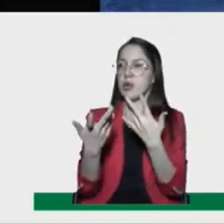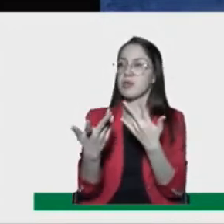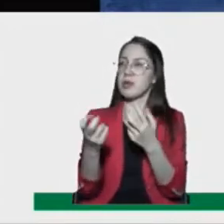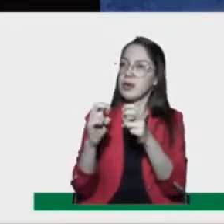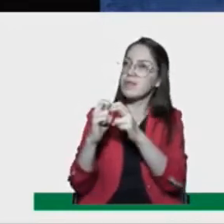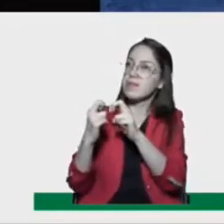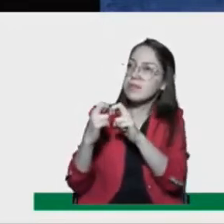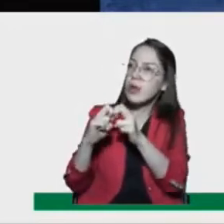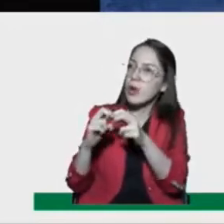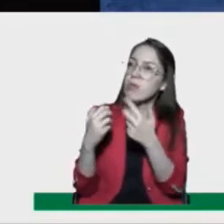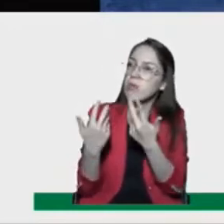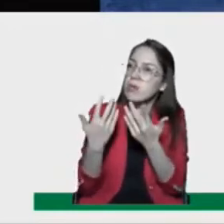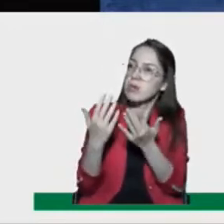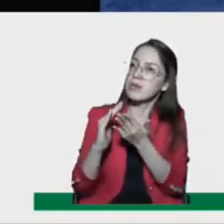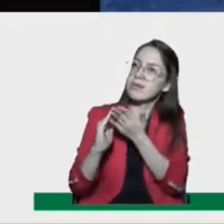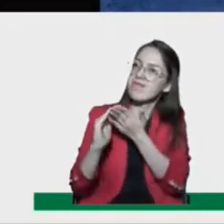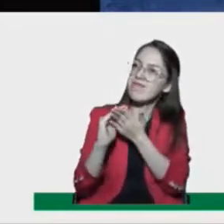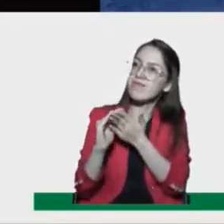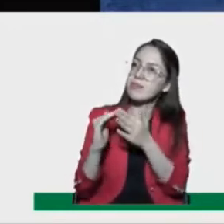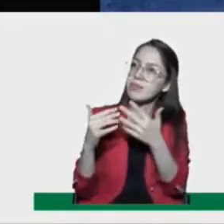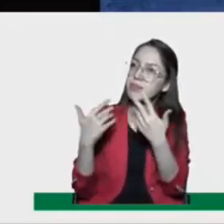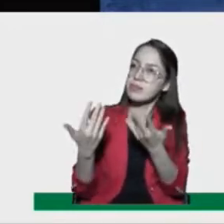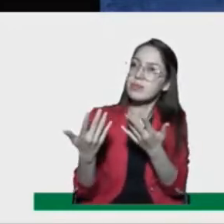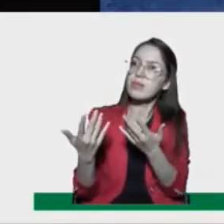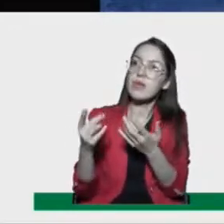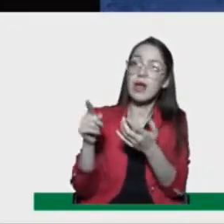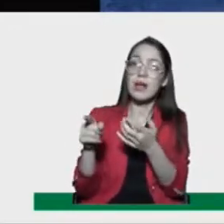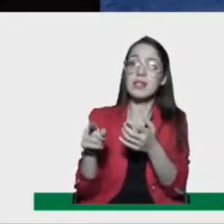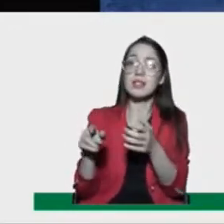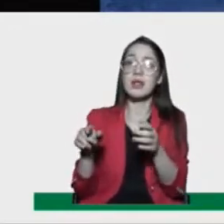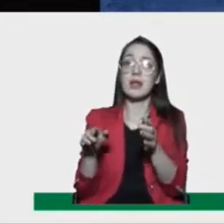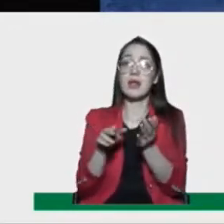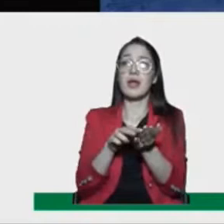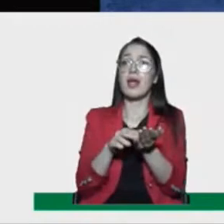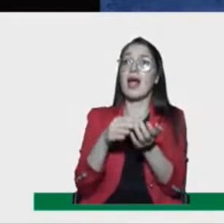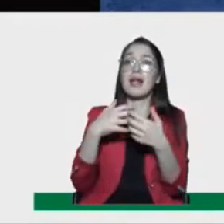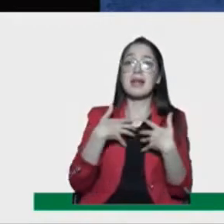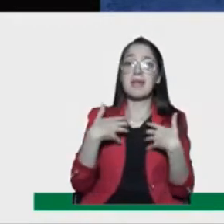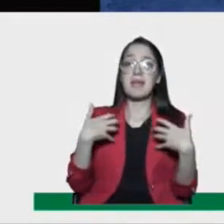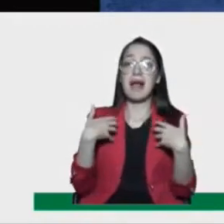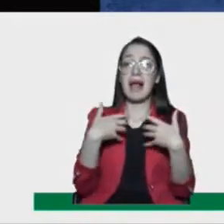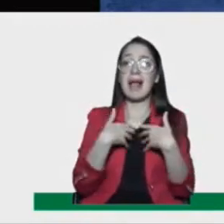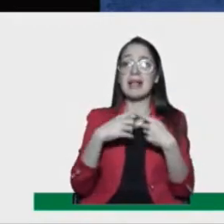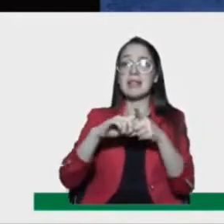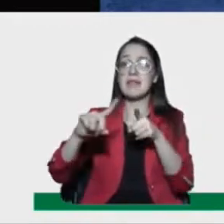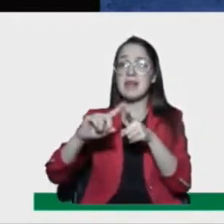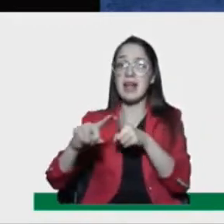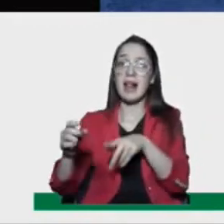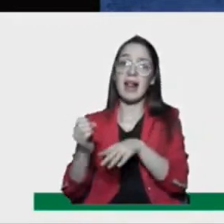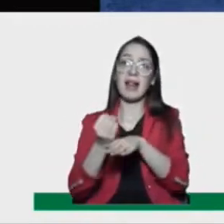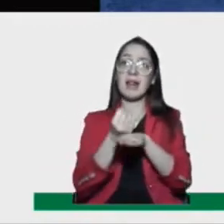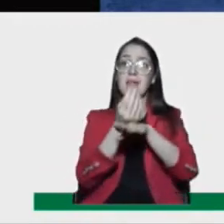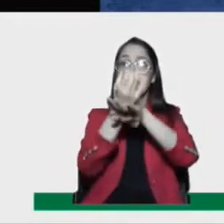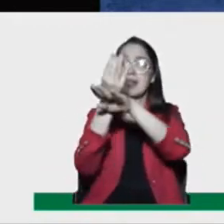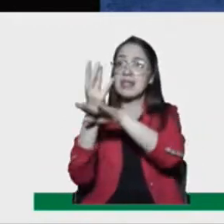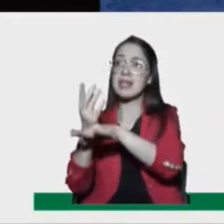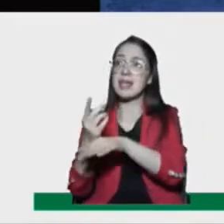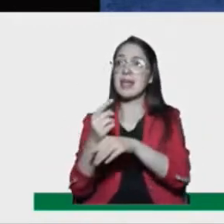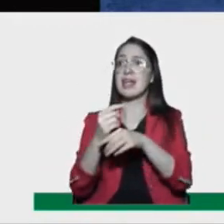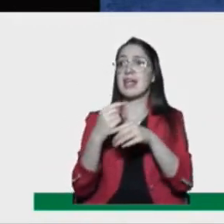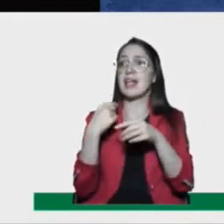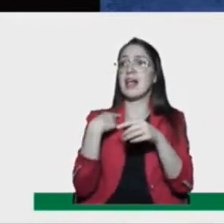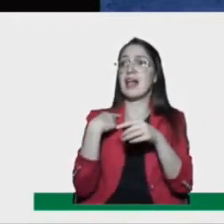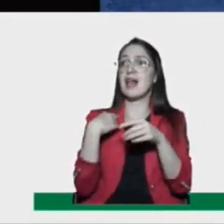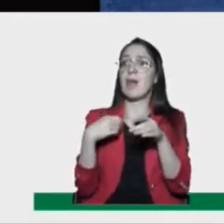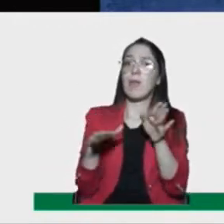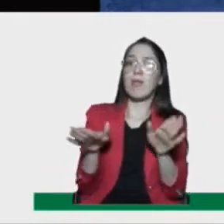porque tiene toda esta mayor concentración de nutrias de lobo marino ahí llegan ballenas hay más de especies de 40 especies